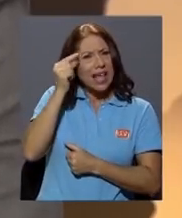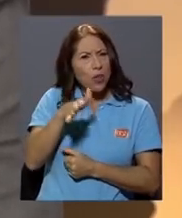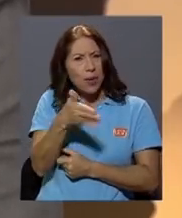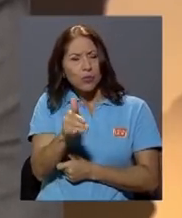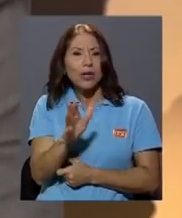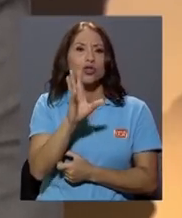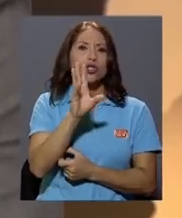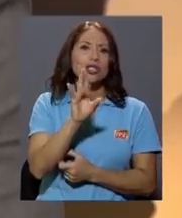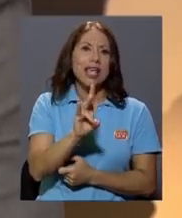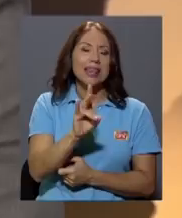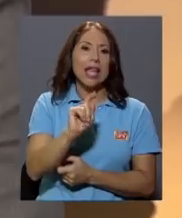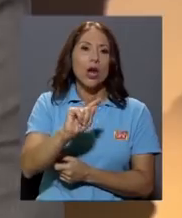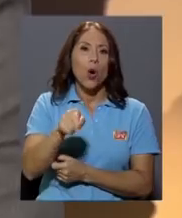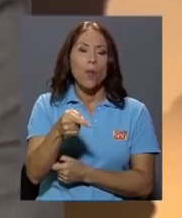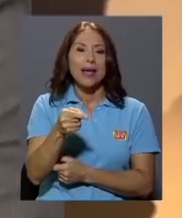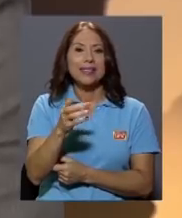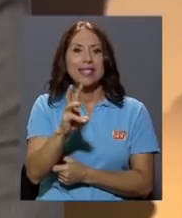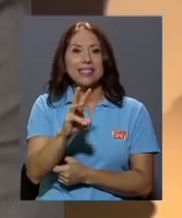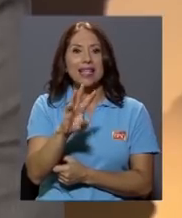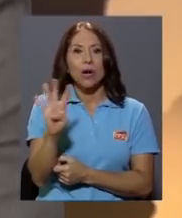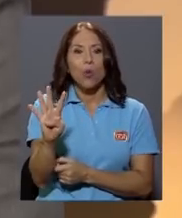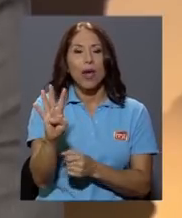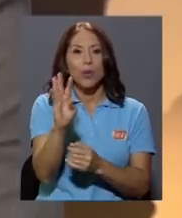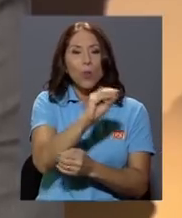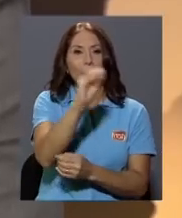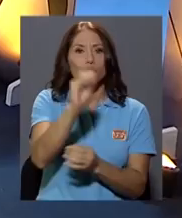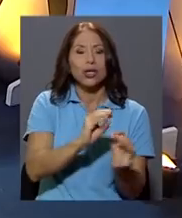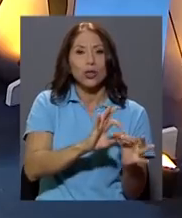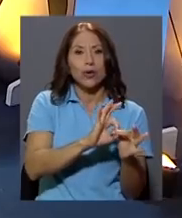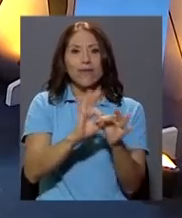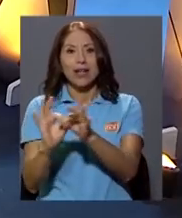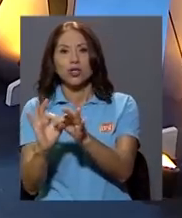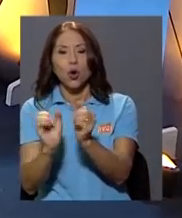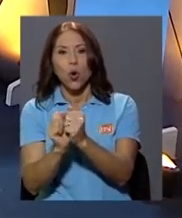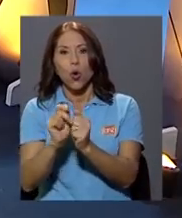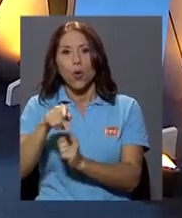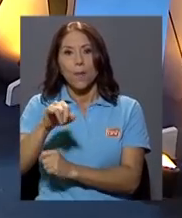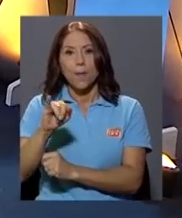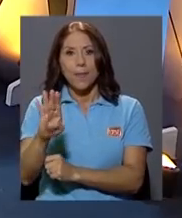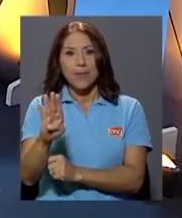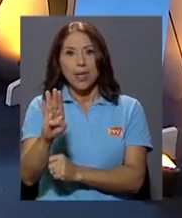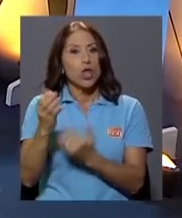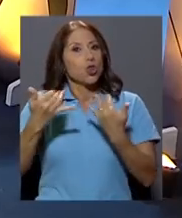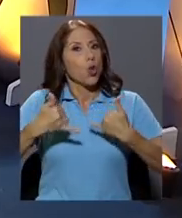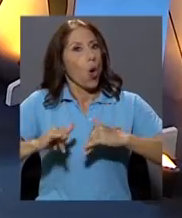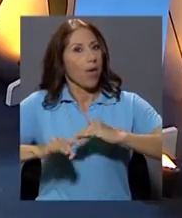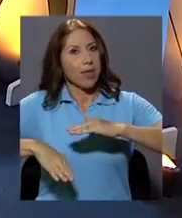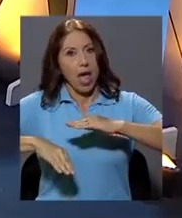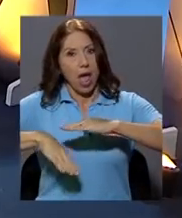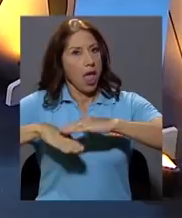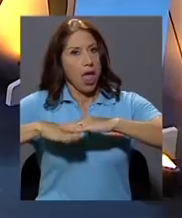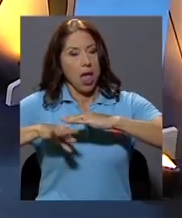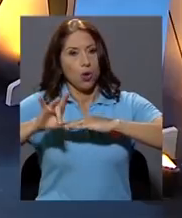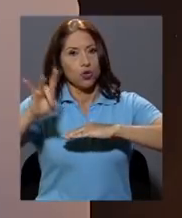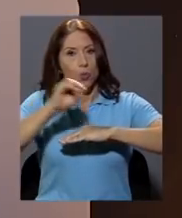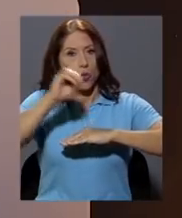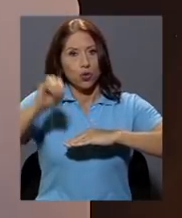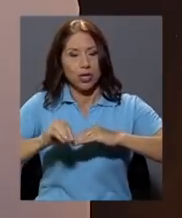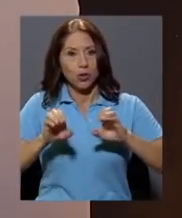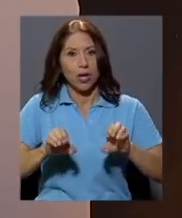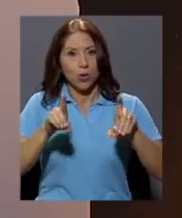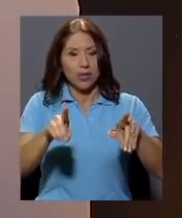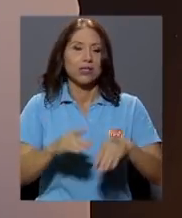del 7,64% en relación con el PIB. No hemos llegado todavía a la meta de alcanzar el 8% en